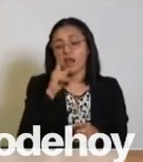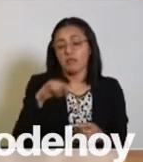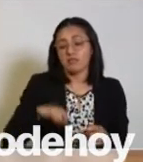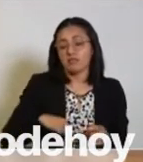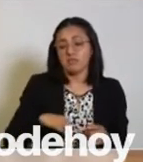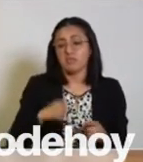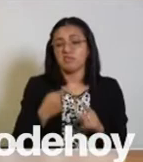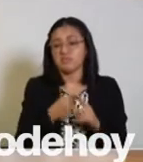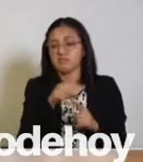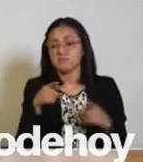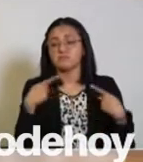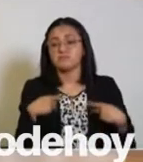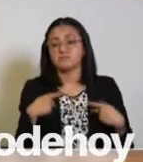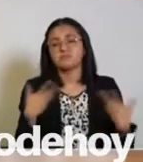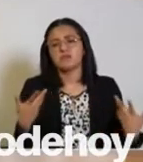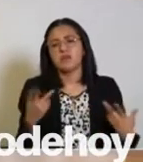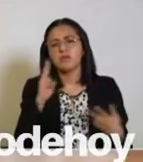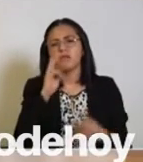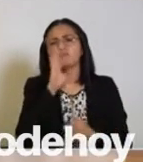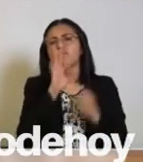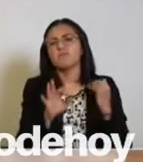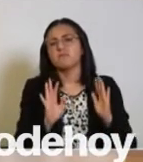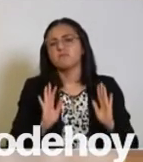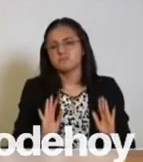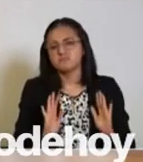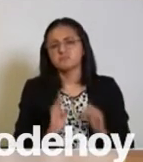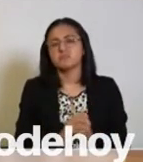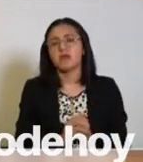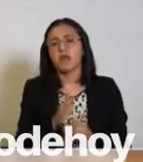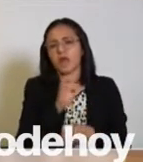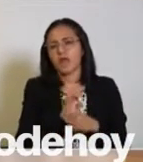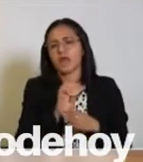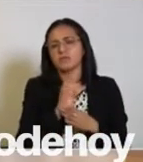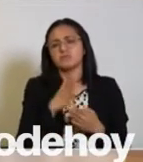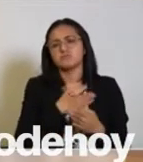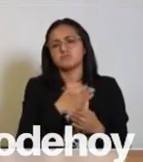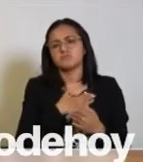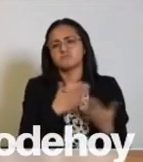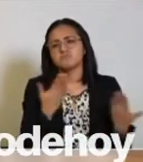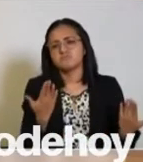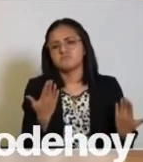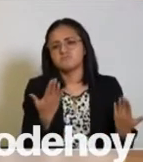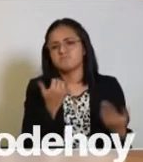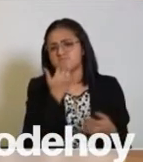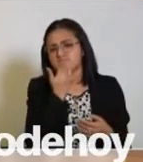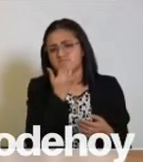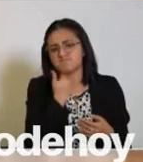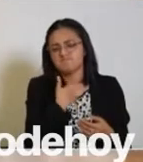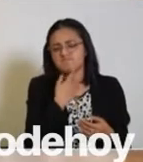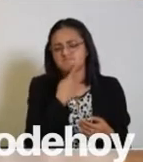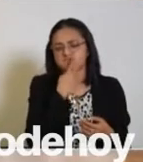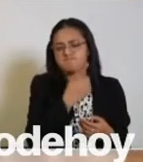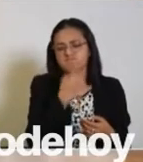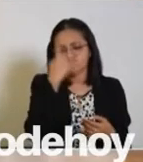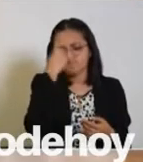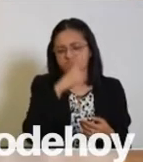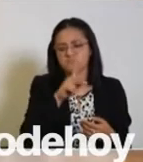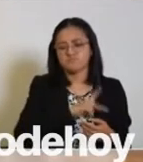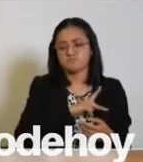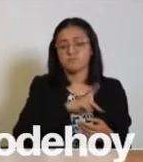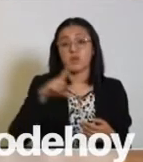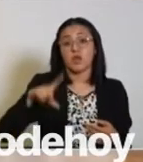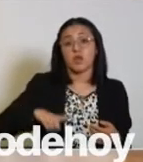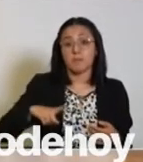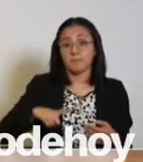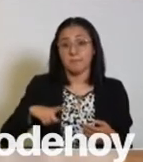pues veremos cómo queda al final así es que me pronuncio para que sea yo en el gobierno